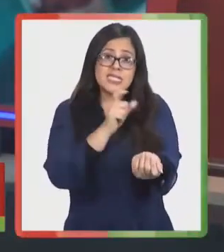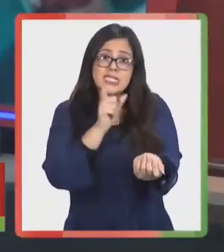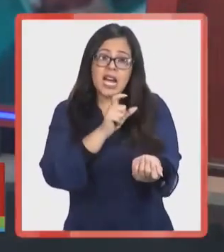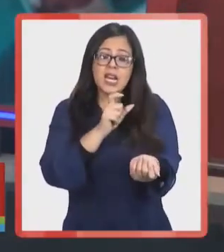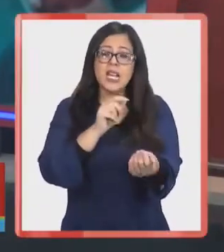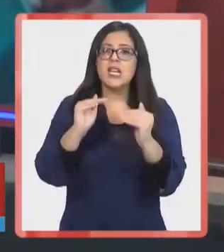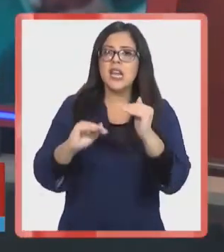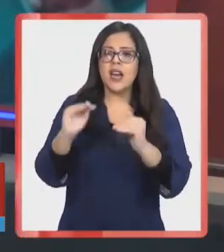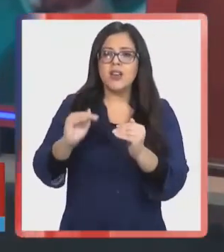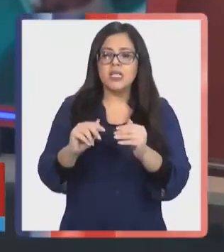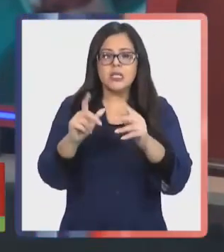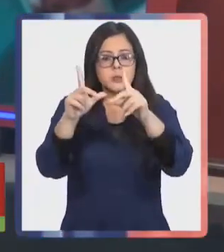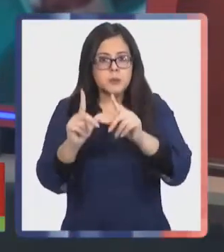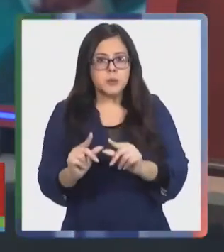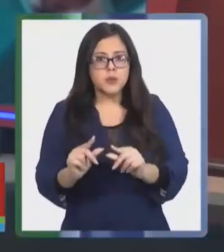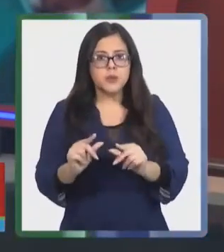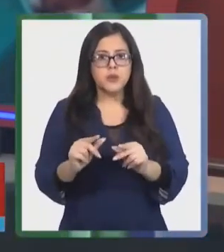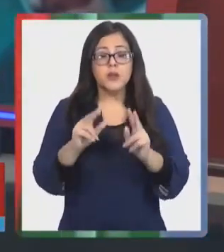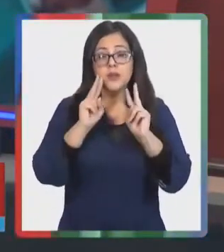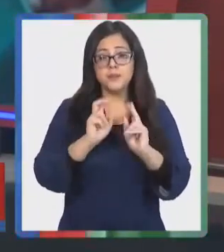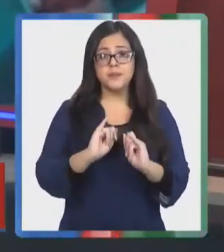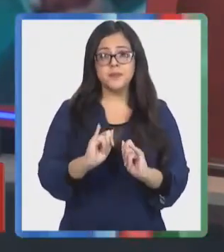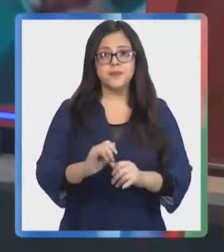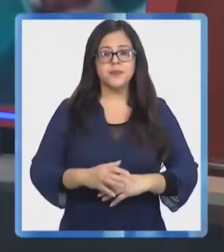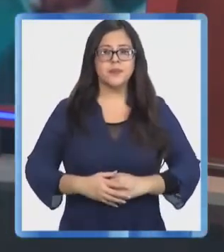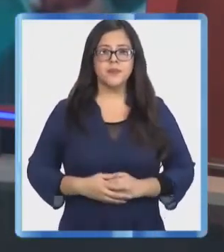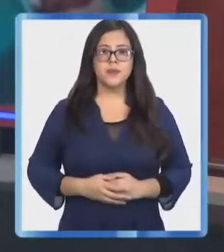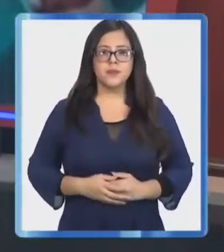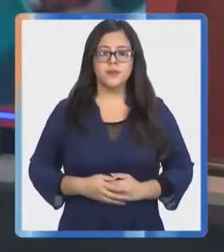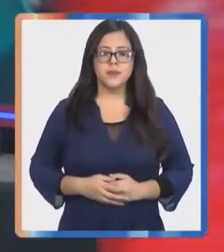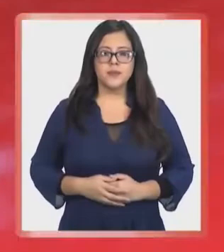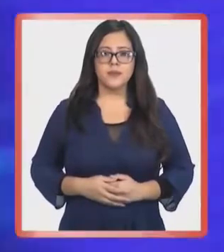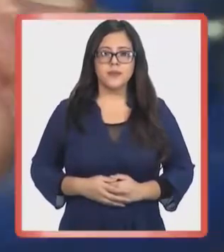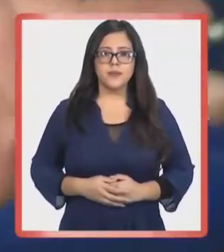que siempre es escasa. Contivisión con esta nota.